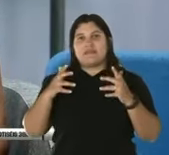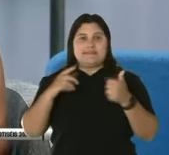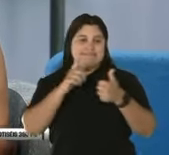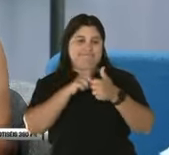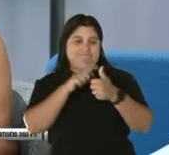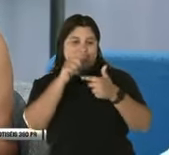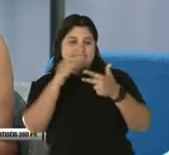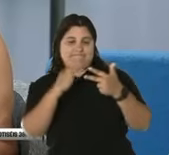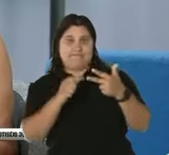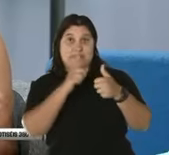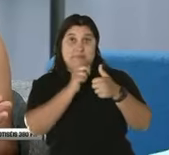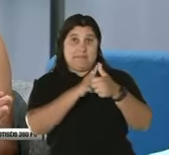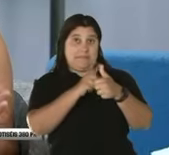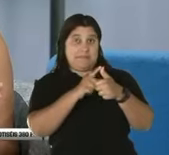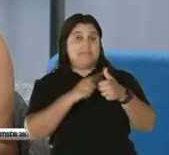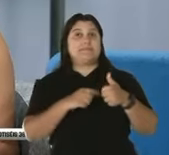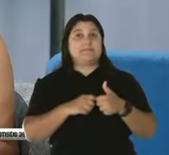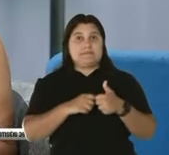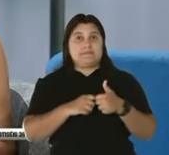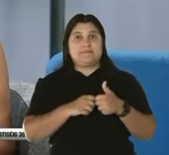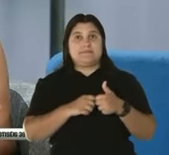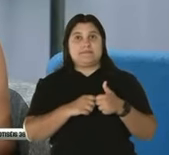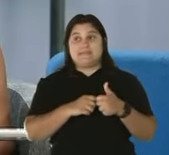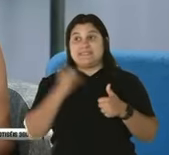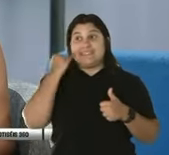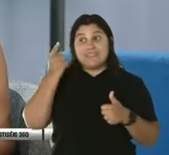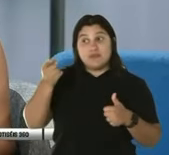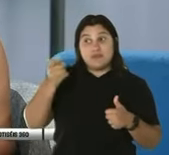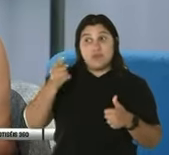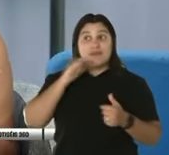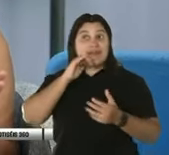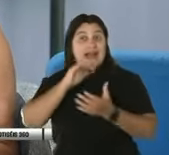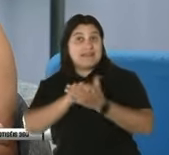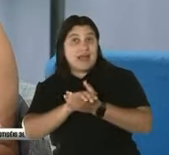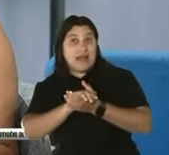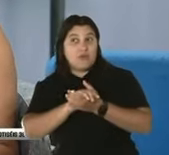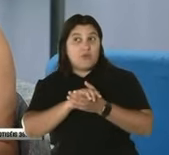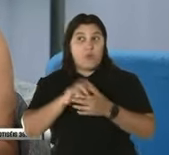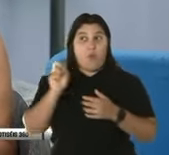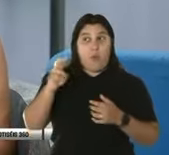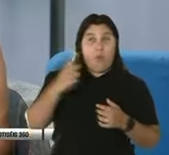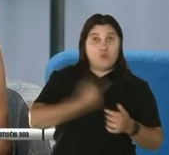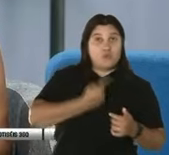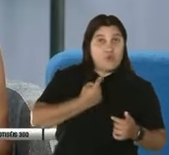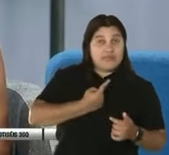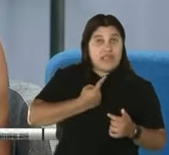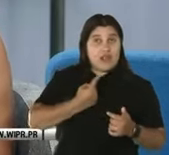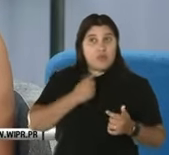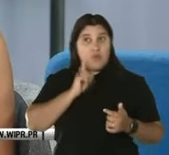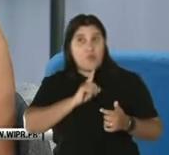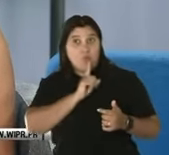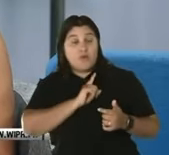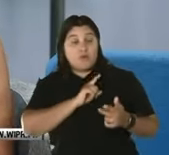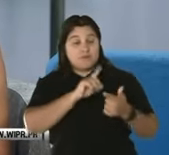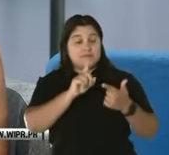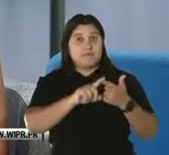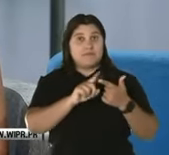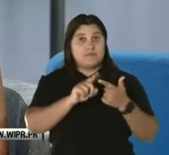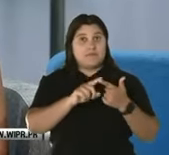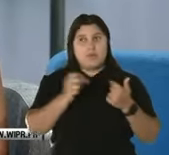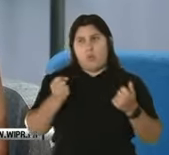factores número uno el estado civil del contribuyente si es un individuo o si está casado la cantidad